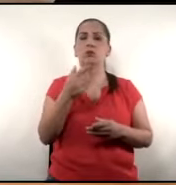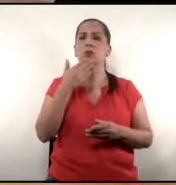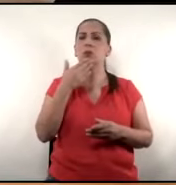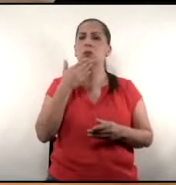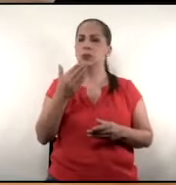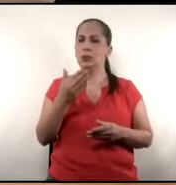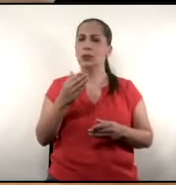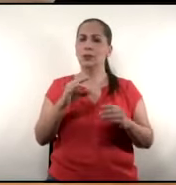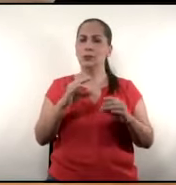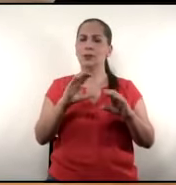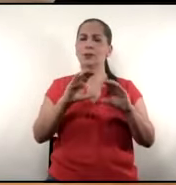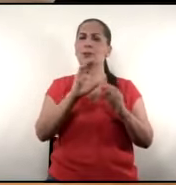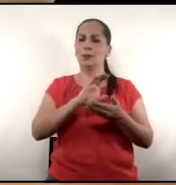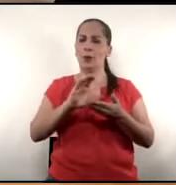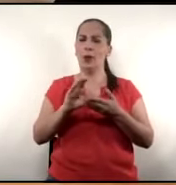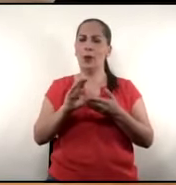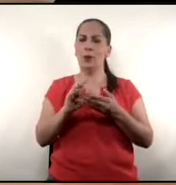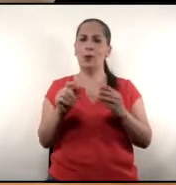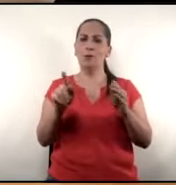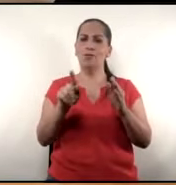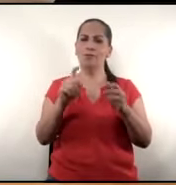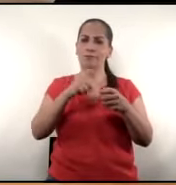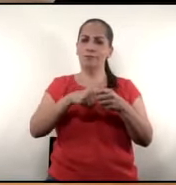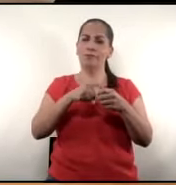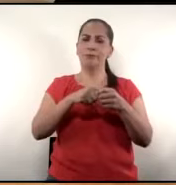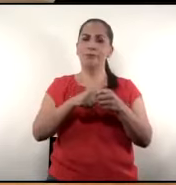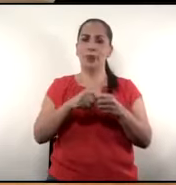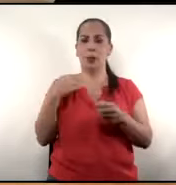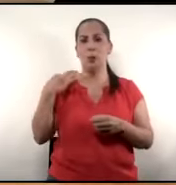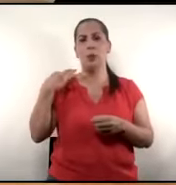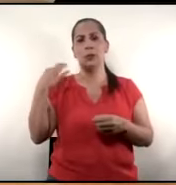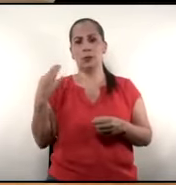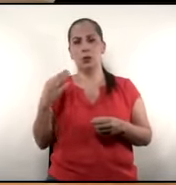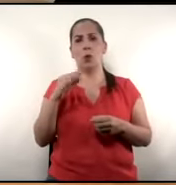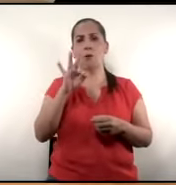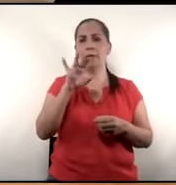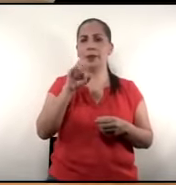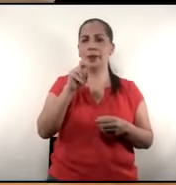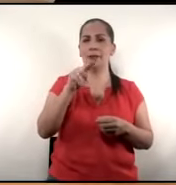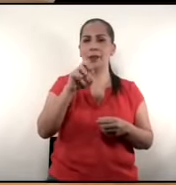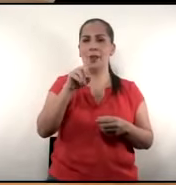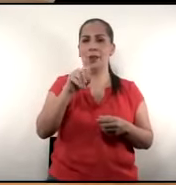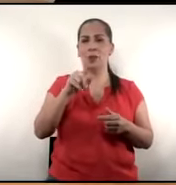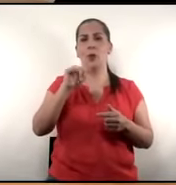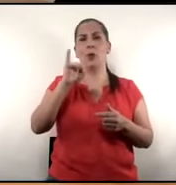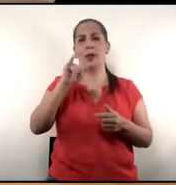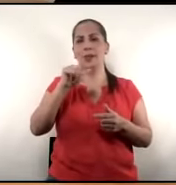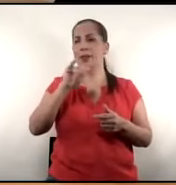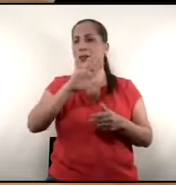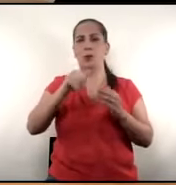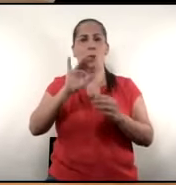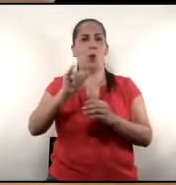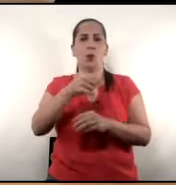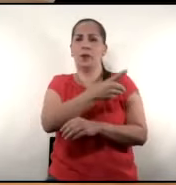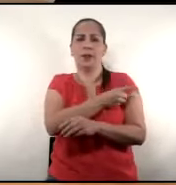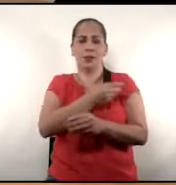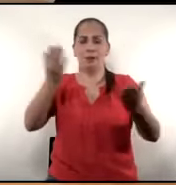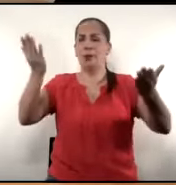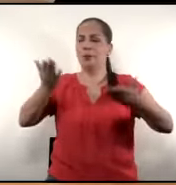Colegio Federado por la invitación, don Luis Fernando, doña Eliana, toda la Junta Directiva que me han recibido tan